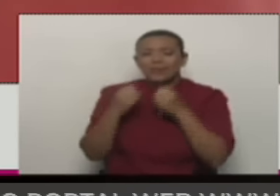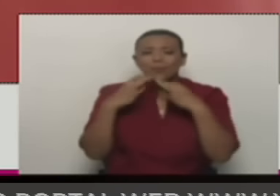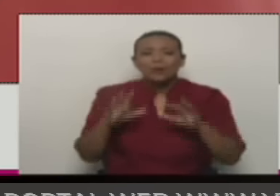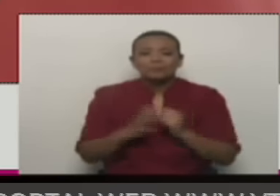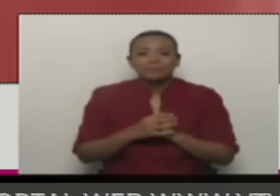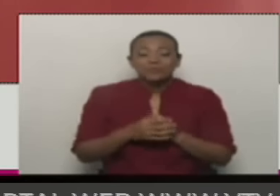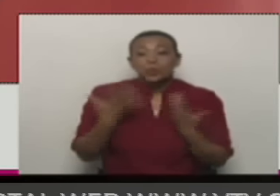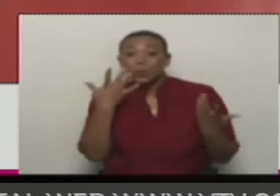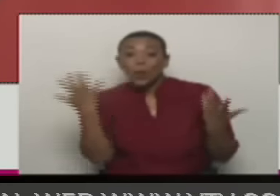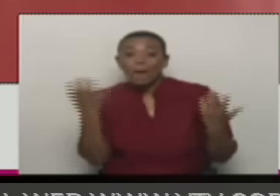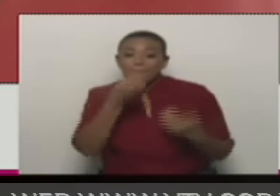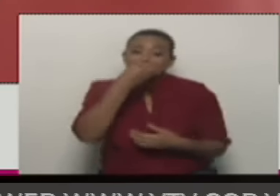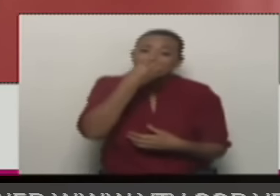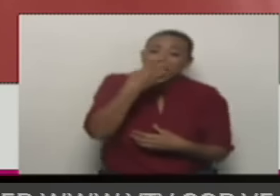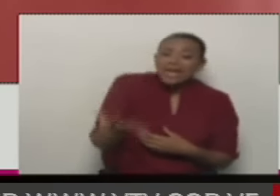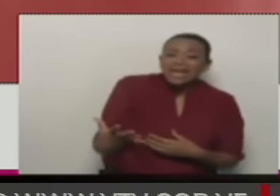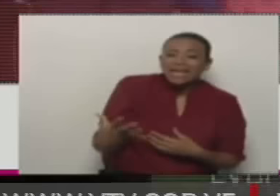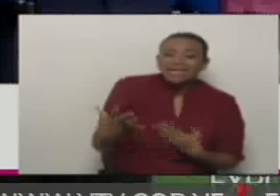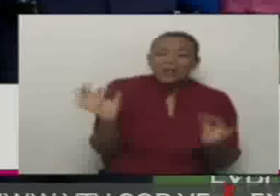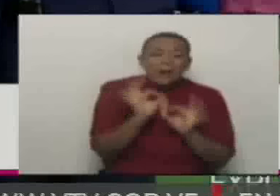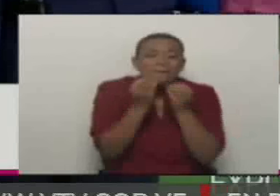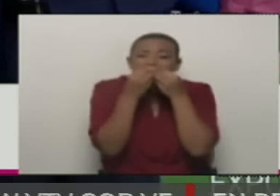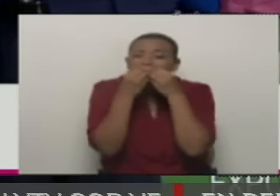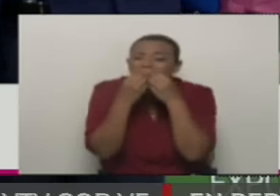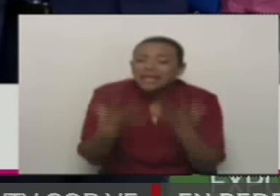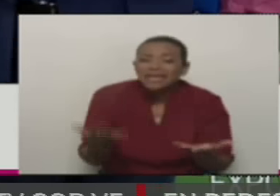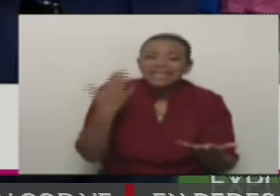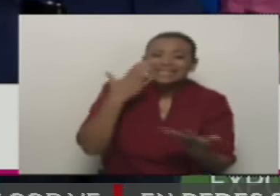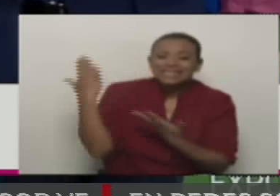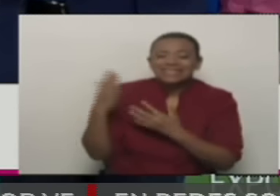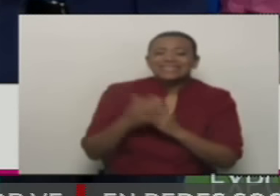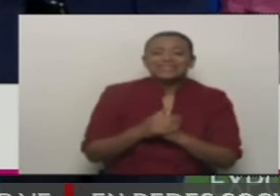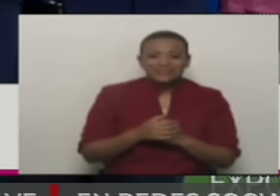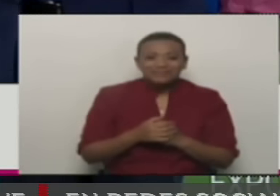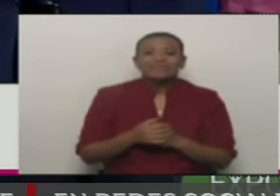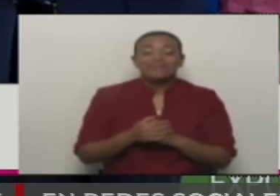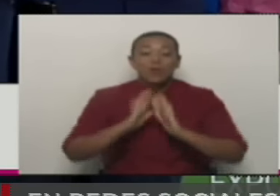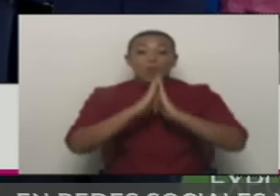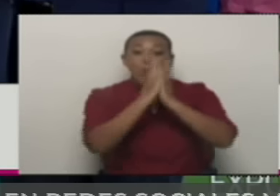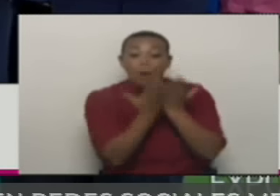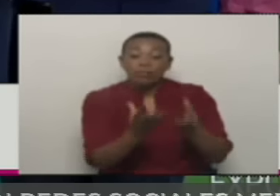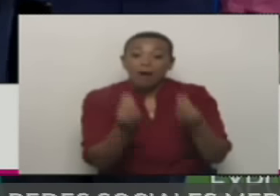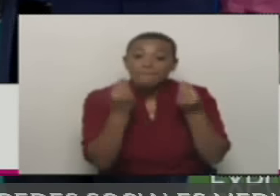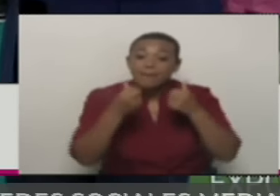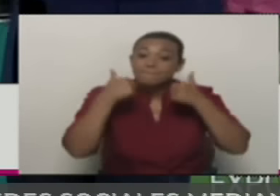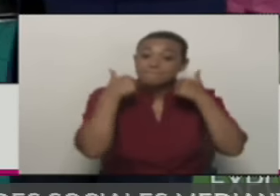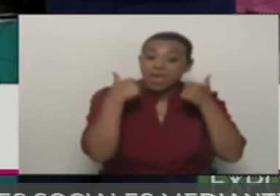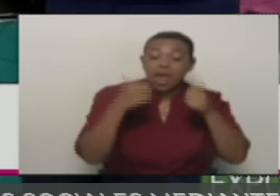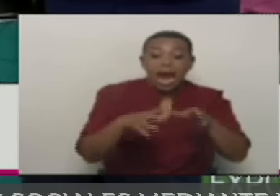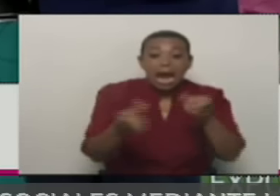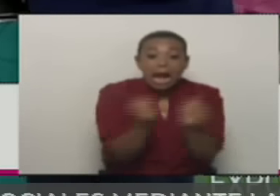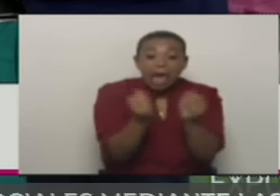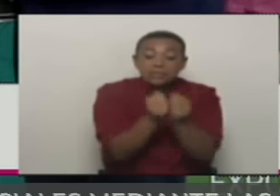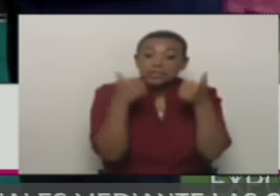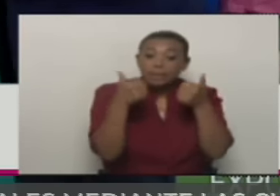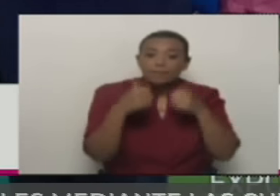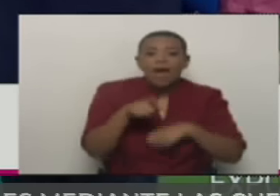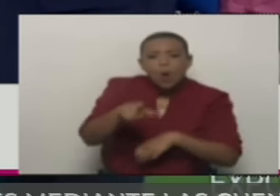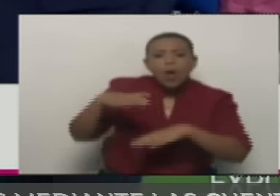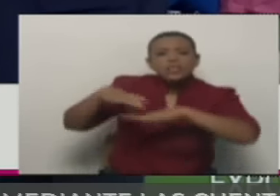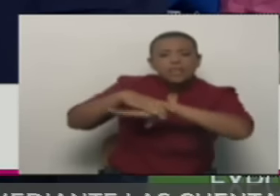tú, Winston? Una belleza de mamá. ¿Cómo es que dices tú? ¿Ah? Cuadernos de gran calidad. ¿Tú me dices los zapatos, entonces?